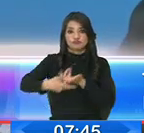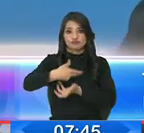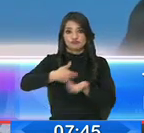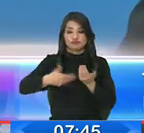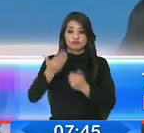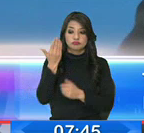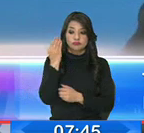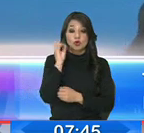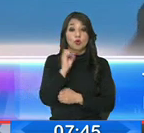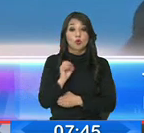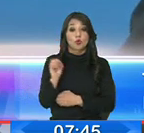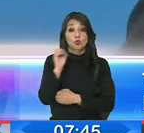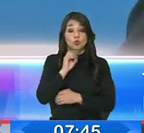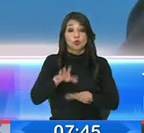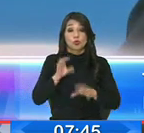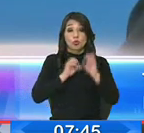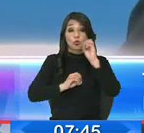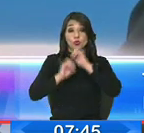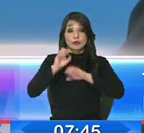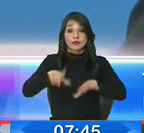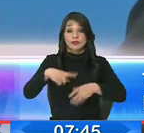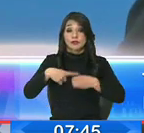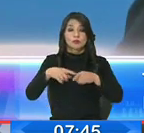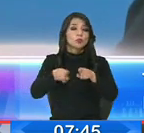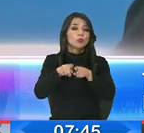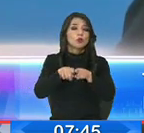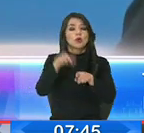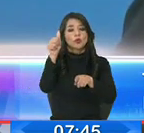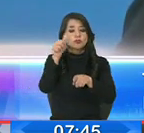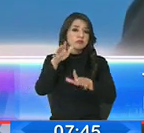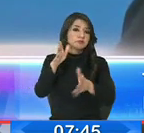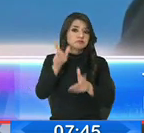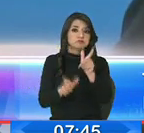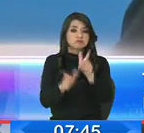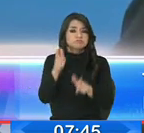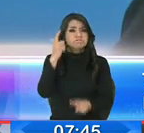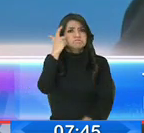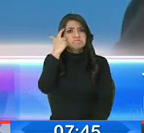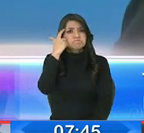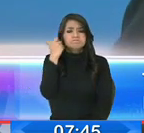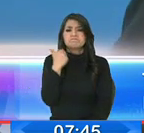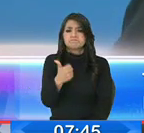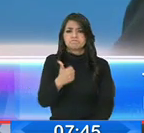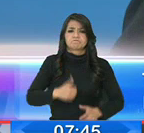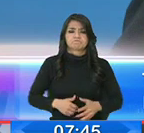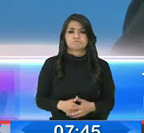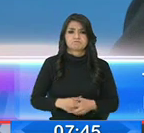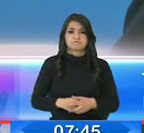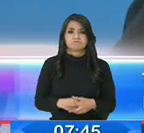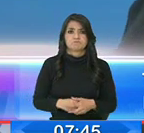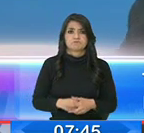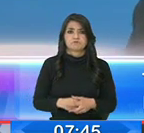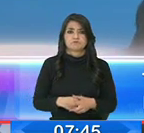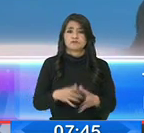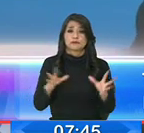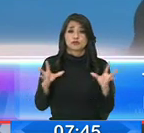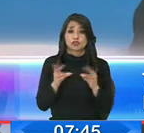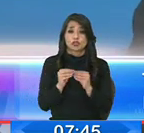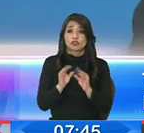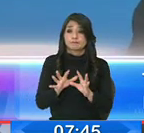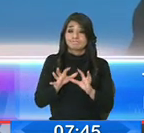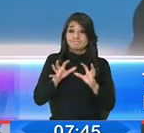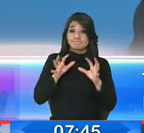en Quito y lo que vemos que pasa en otras partes, tiene que hacernos reflexionar que nos estábamos aislando todos